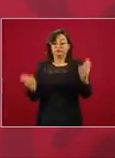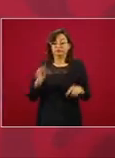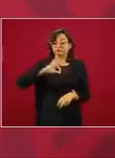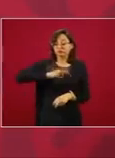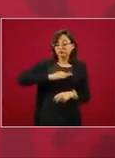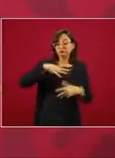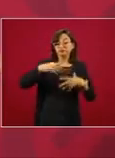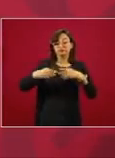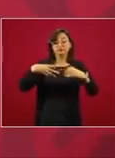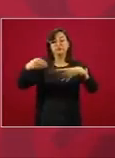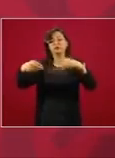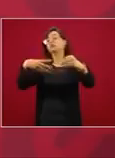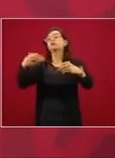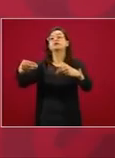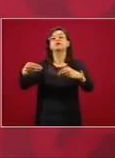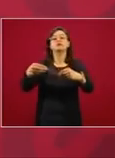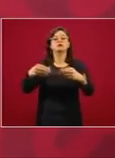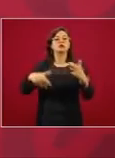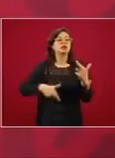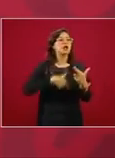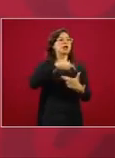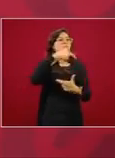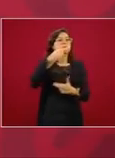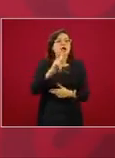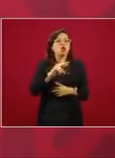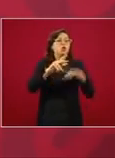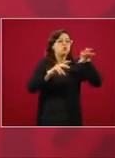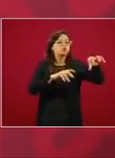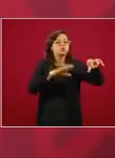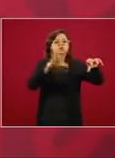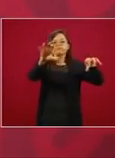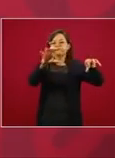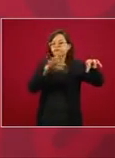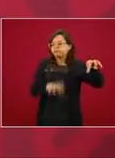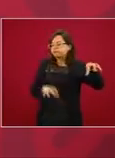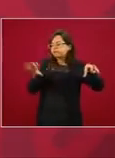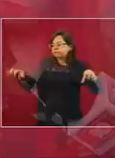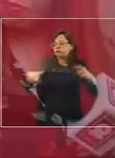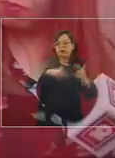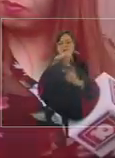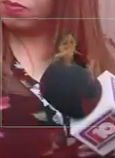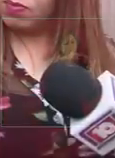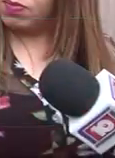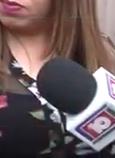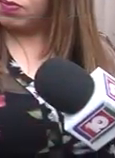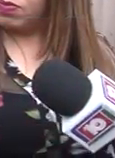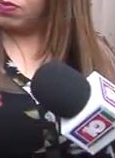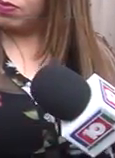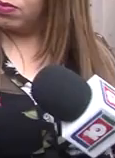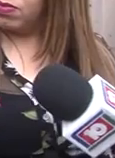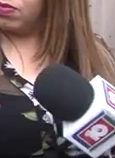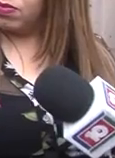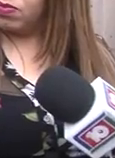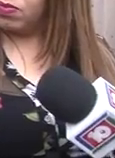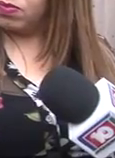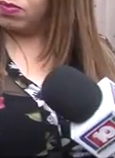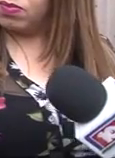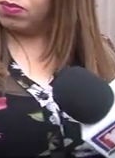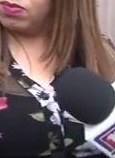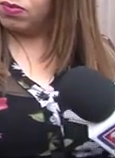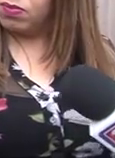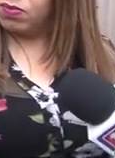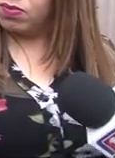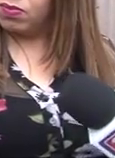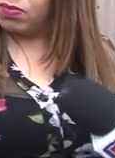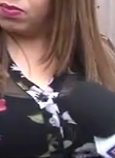y cuestiones por el estilo. Y hubo otros en donde la delincuencia organizada, que sabemos que también está organizada o coordinada en algunos